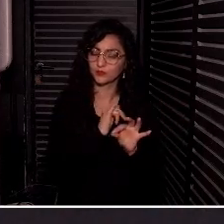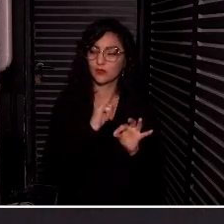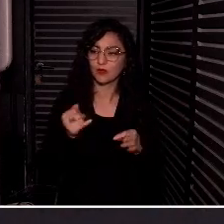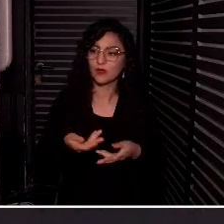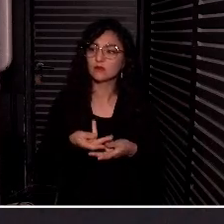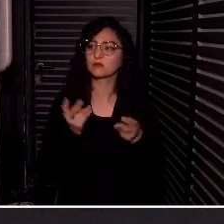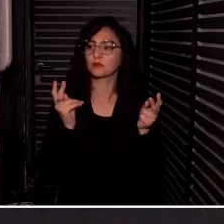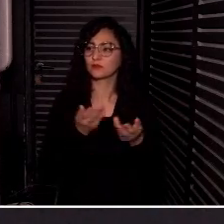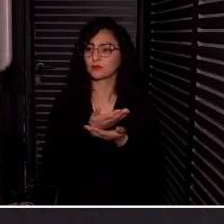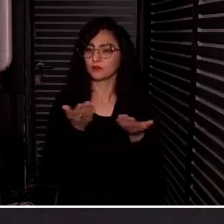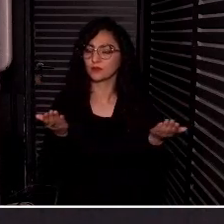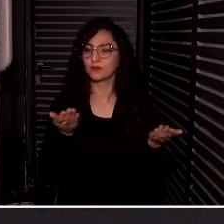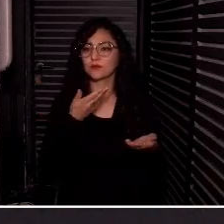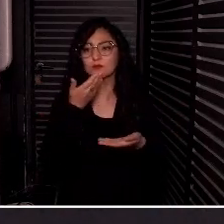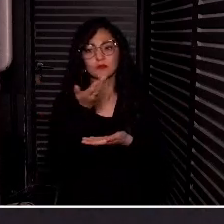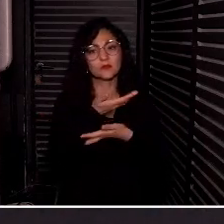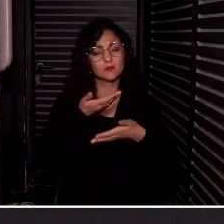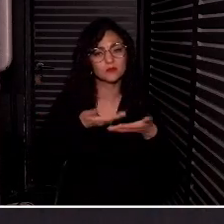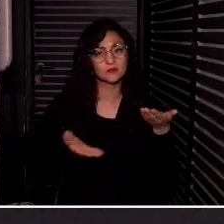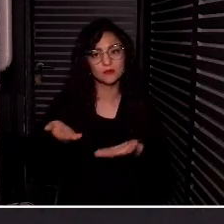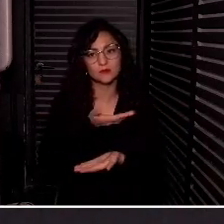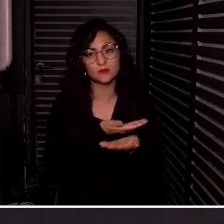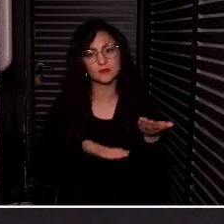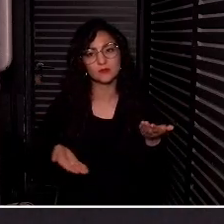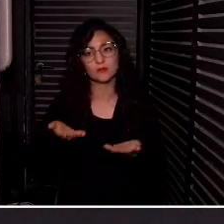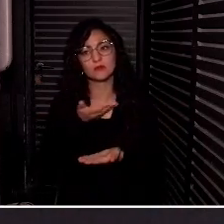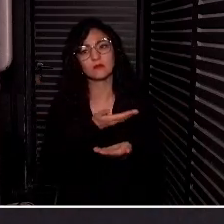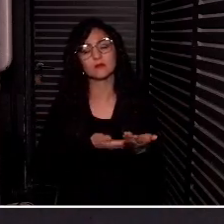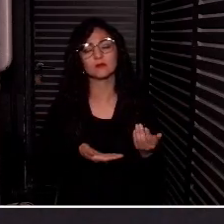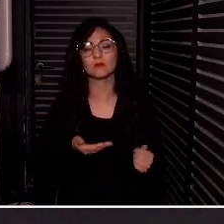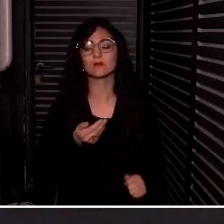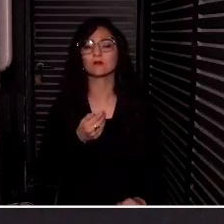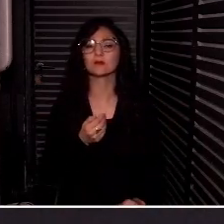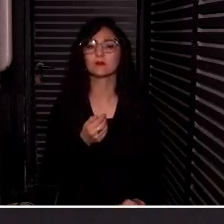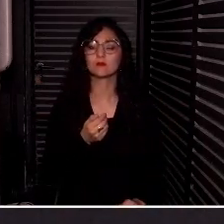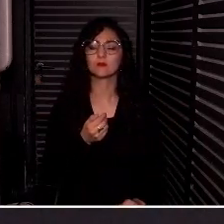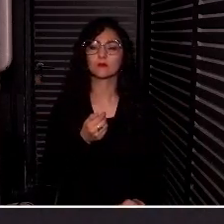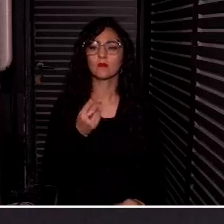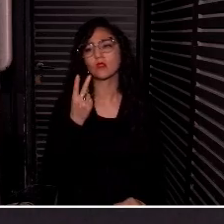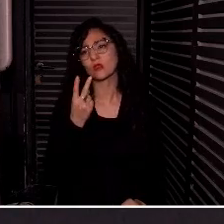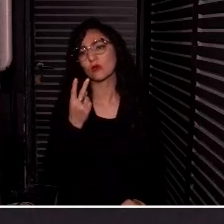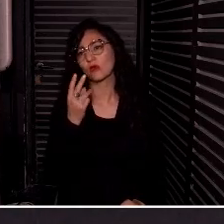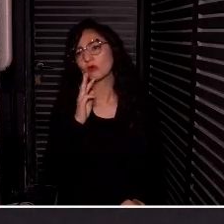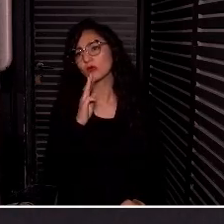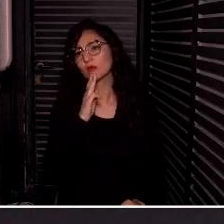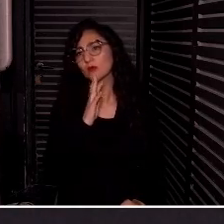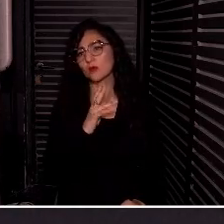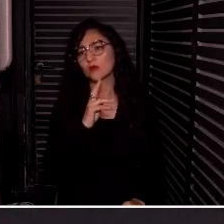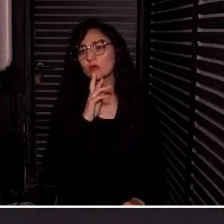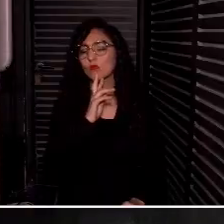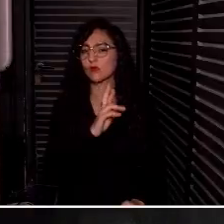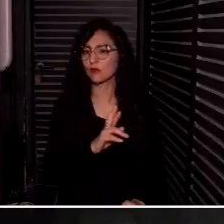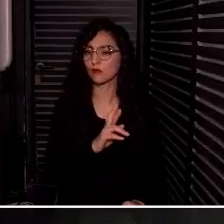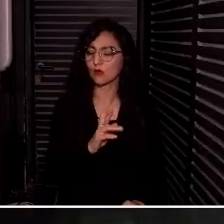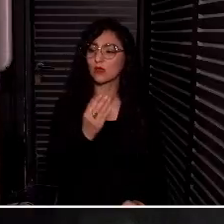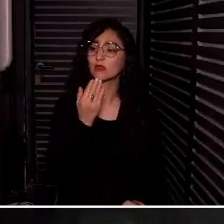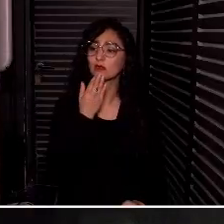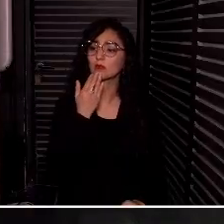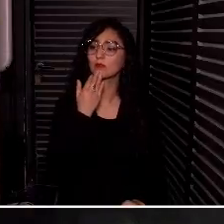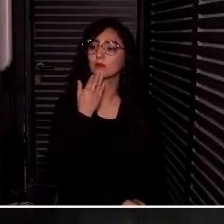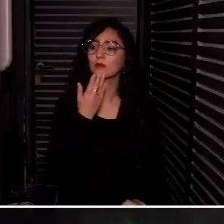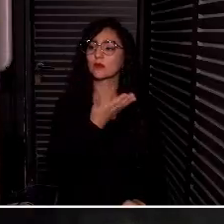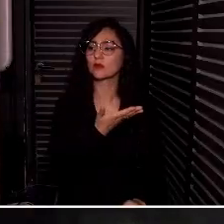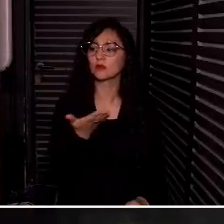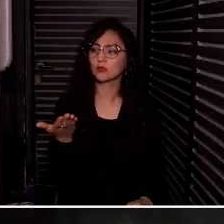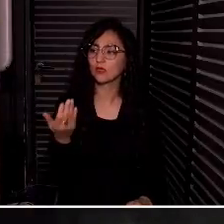palabra queremos hacer una dinámica un tanto dos 3 minutos de respuesta e incluso pueden